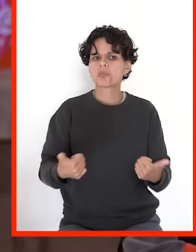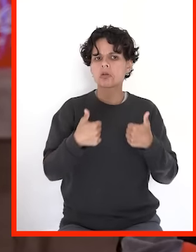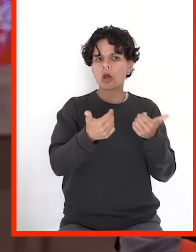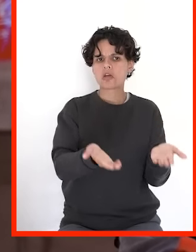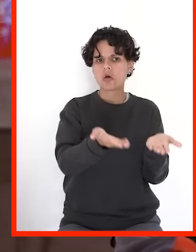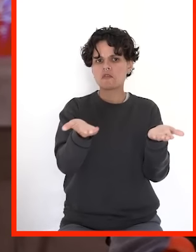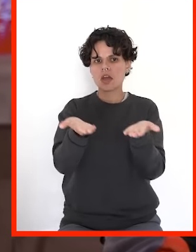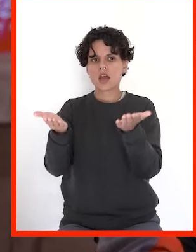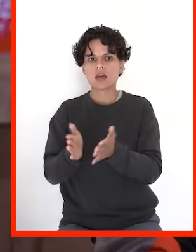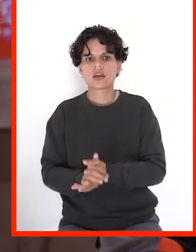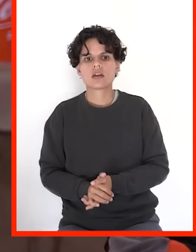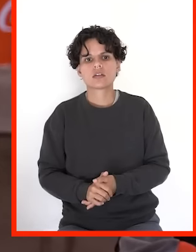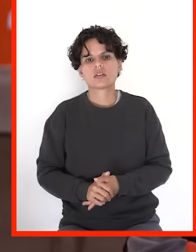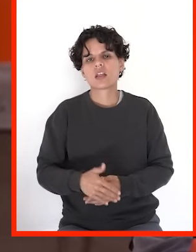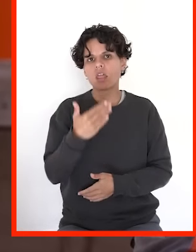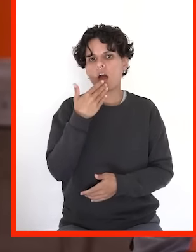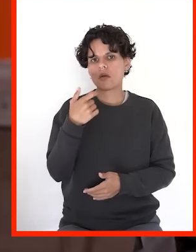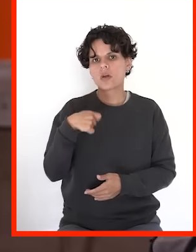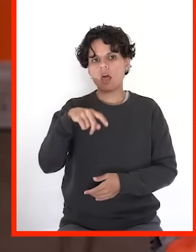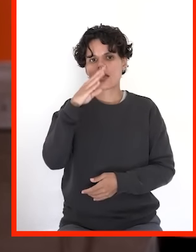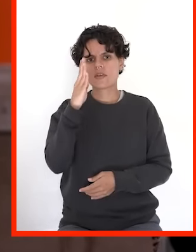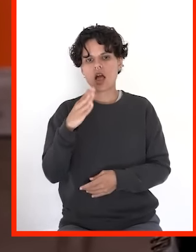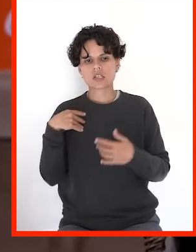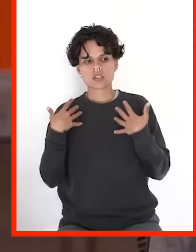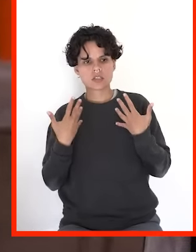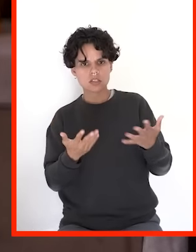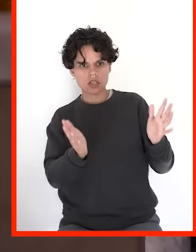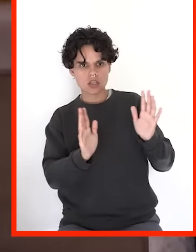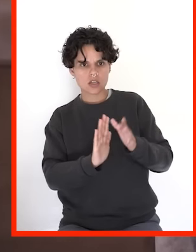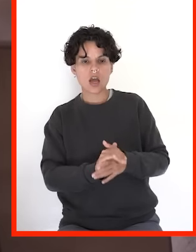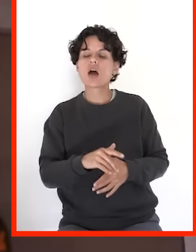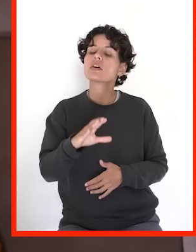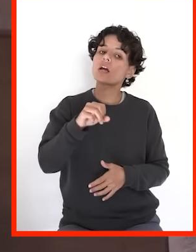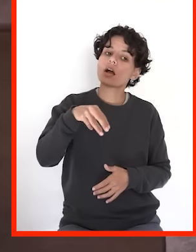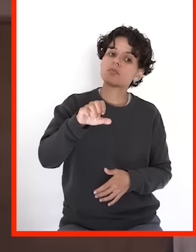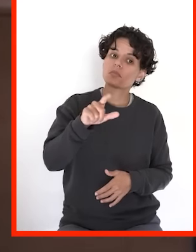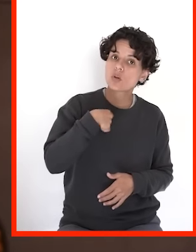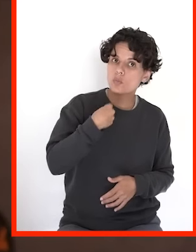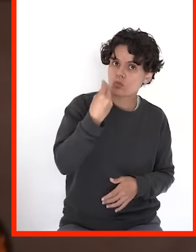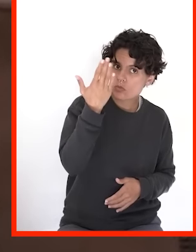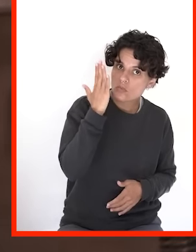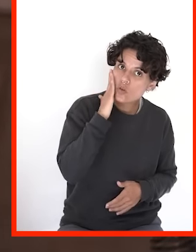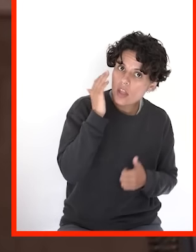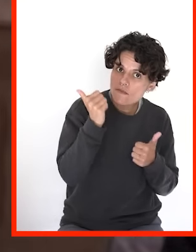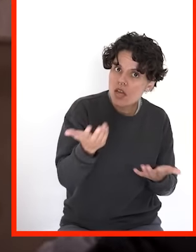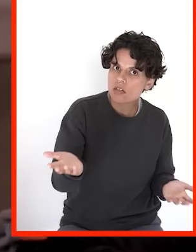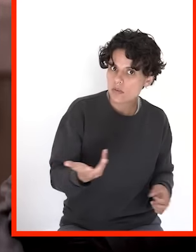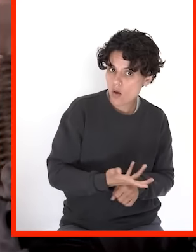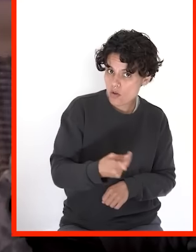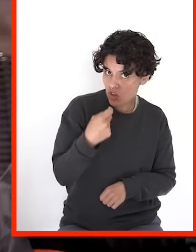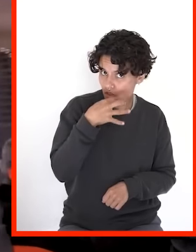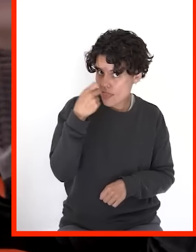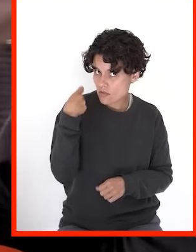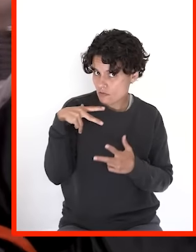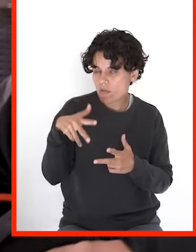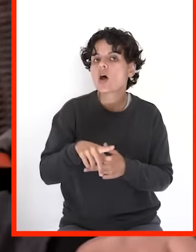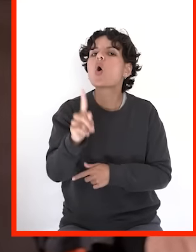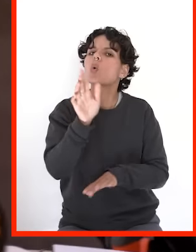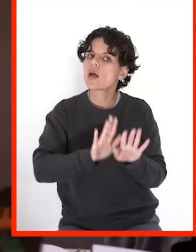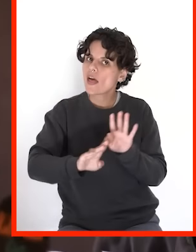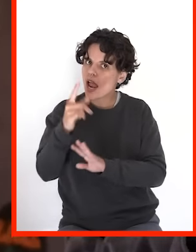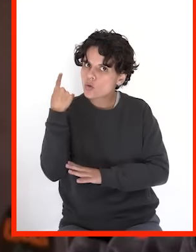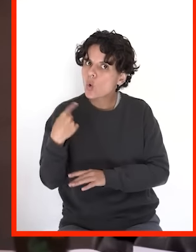Y Tania Brasileira también, ¿ah? No, sí, no, no. Camilo, pórtate bien, weón, porque tenemos aquí. Cuidarnos a la